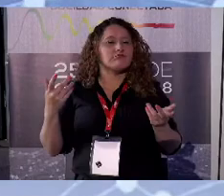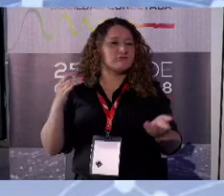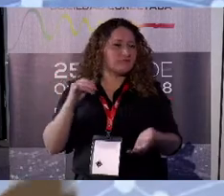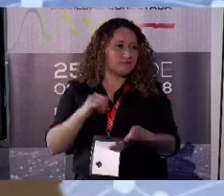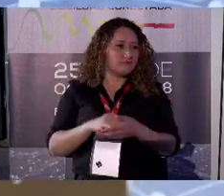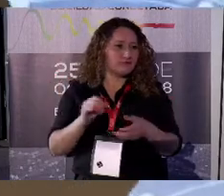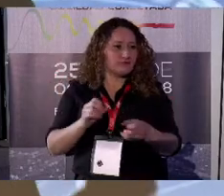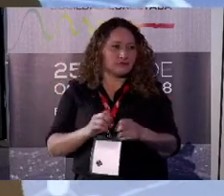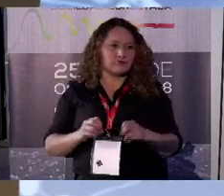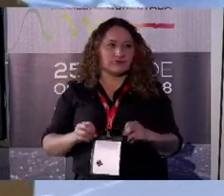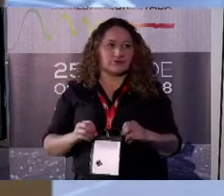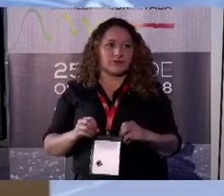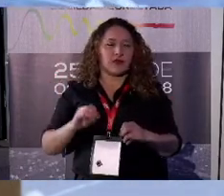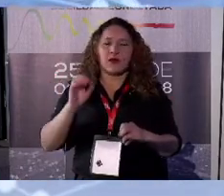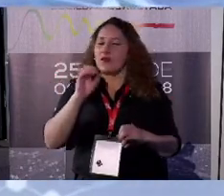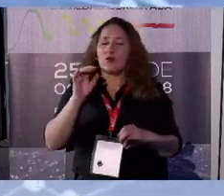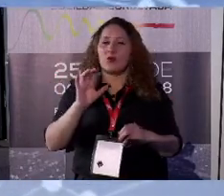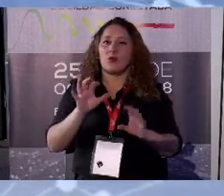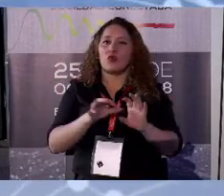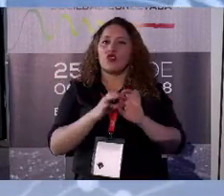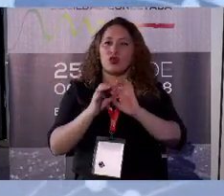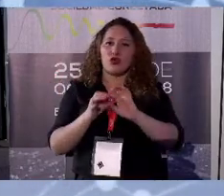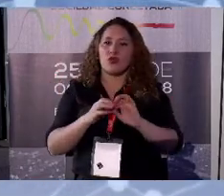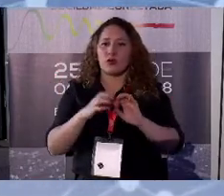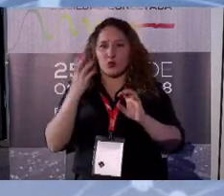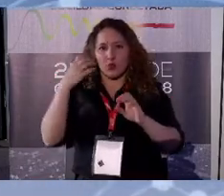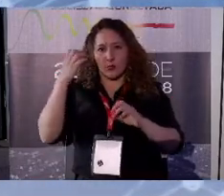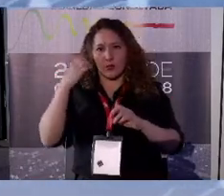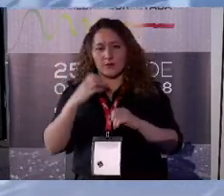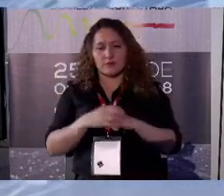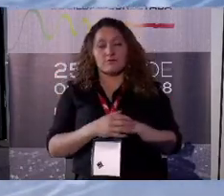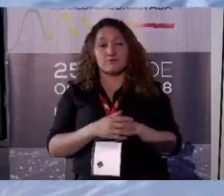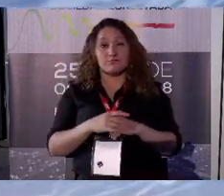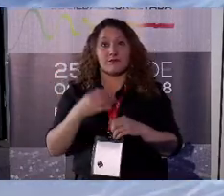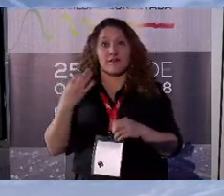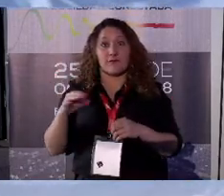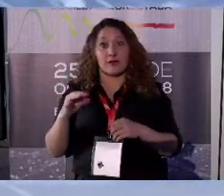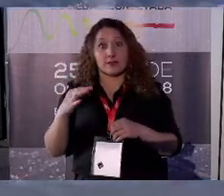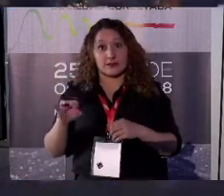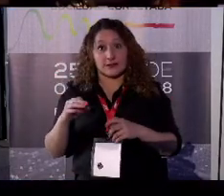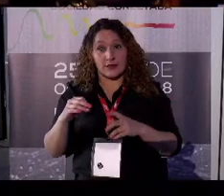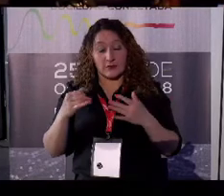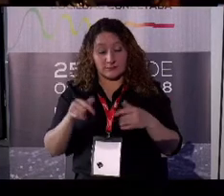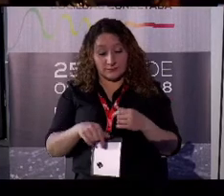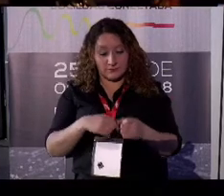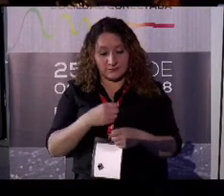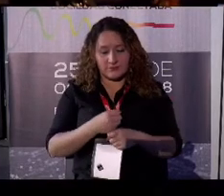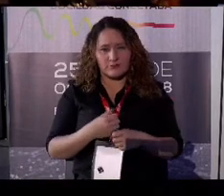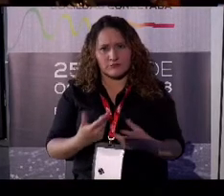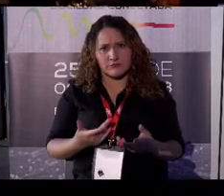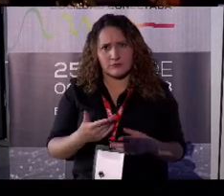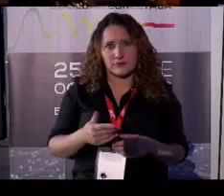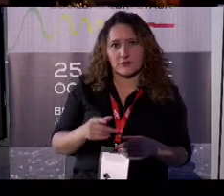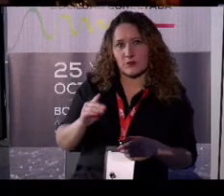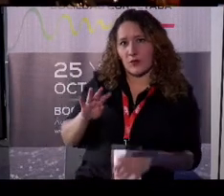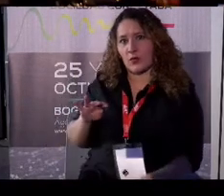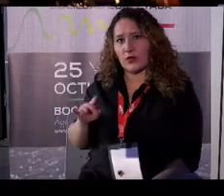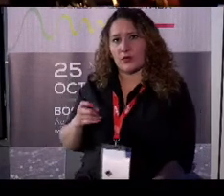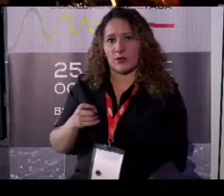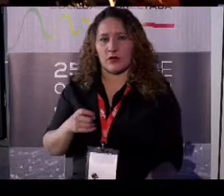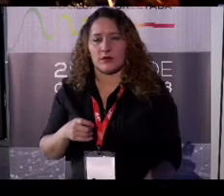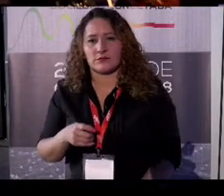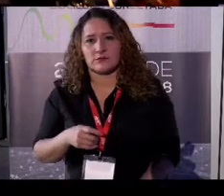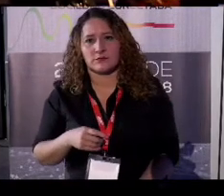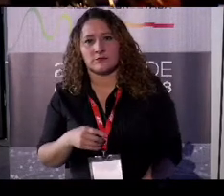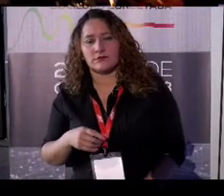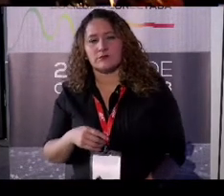Europea. Segundo, en Francia, recientemente, este año, para la renovación de las licencias de 4G, no